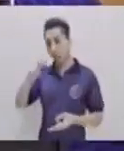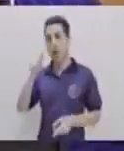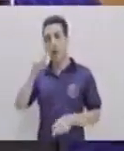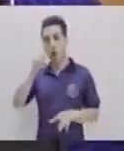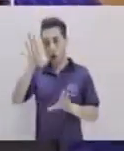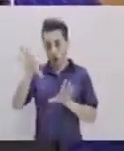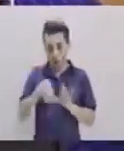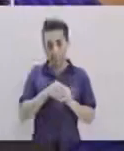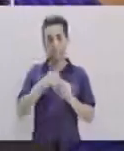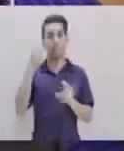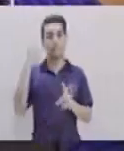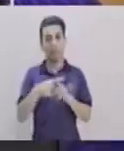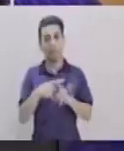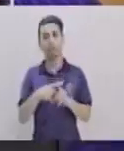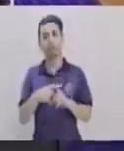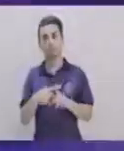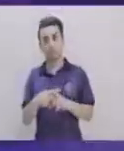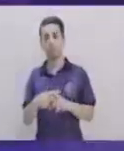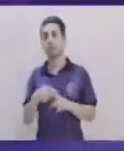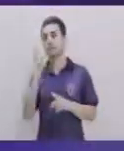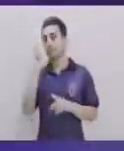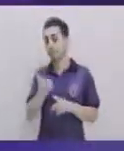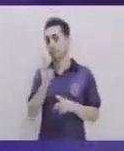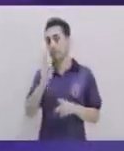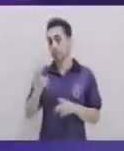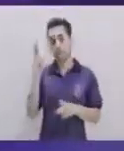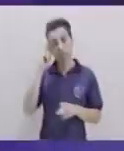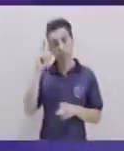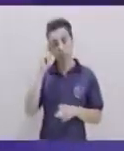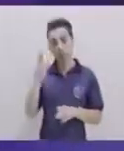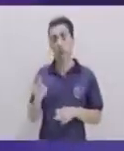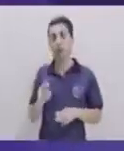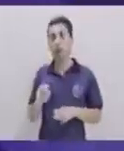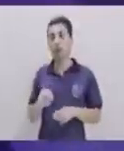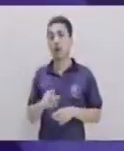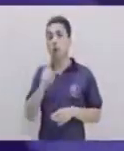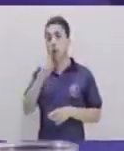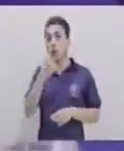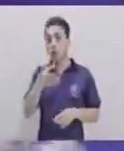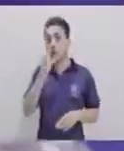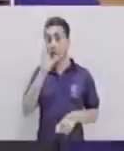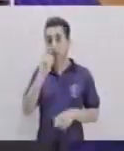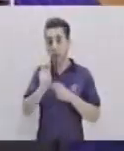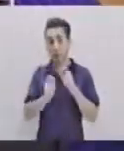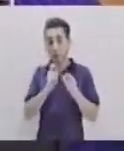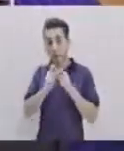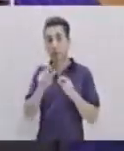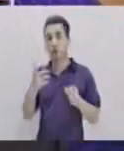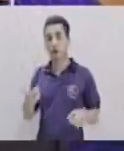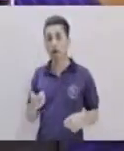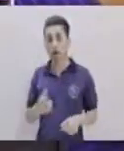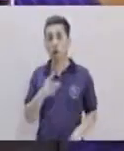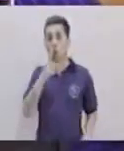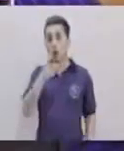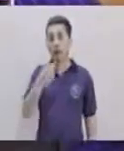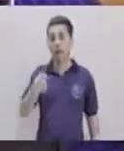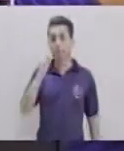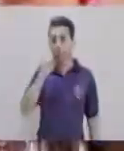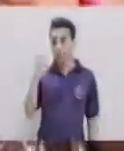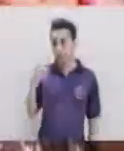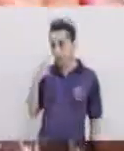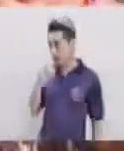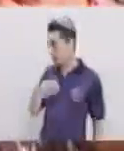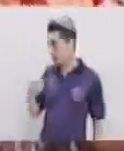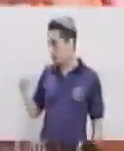elemento más. Para esto, siempre quiero recordarte que la medida exacta de un vaso se encuentra en una taza medidora,